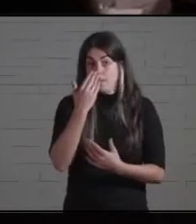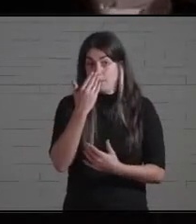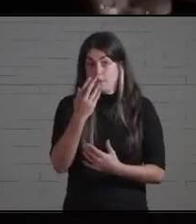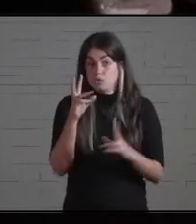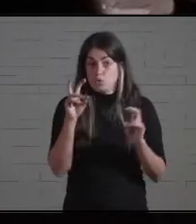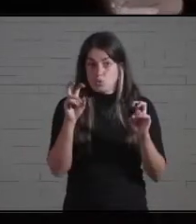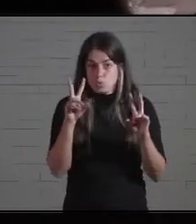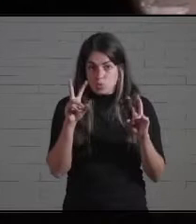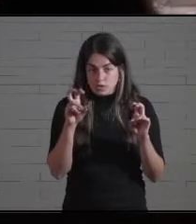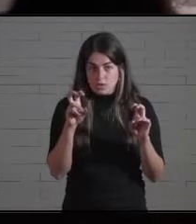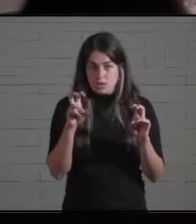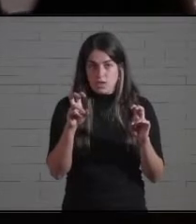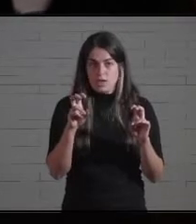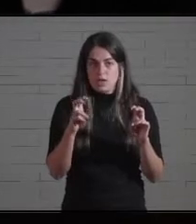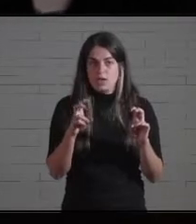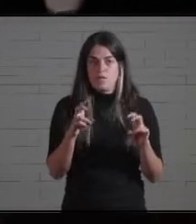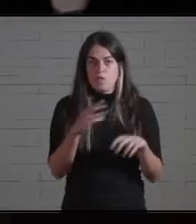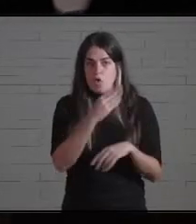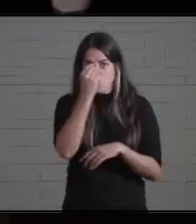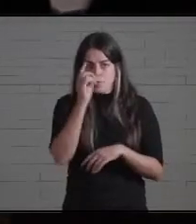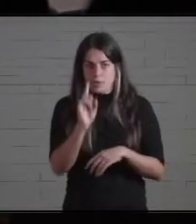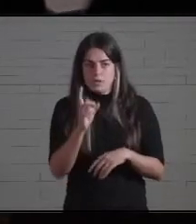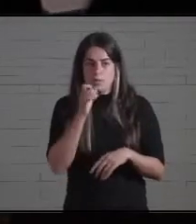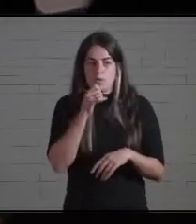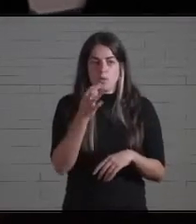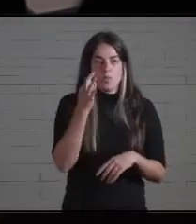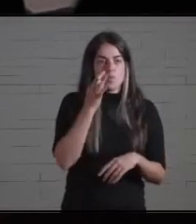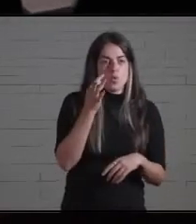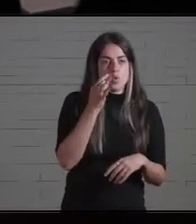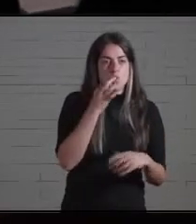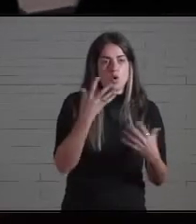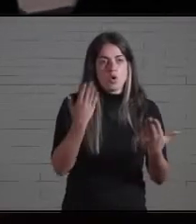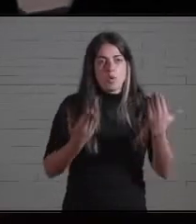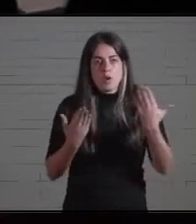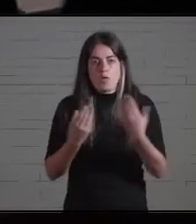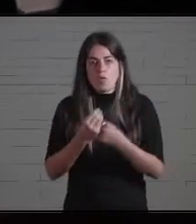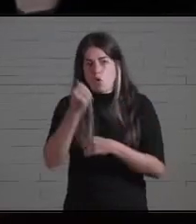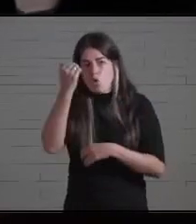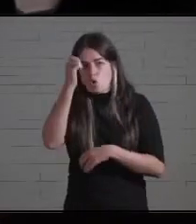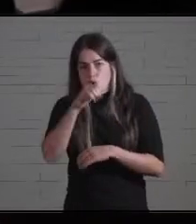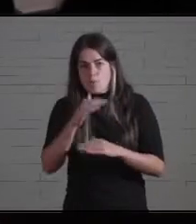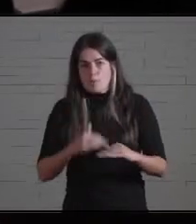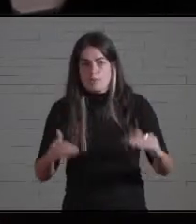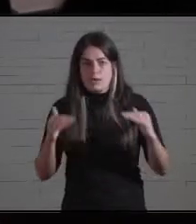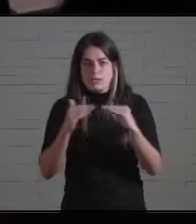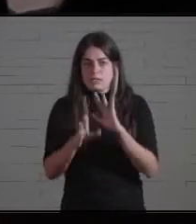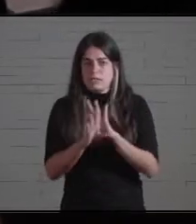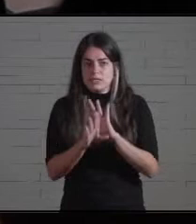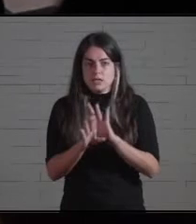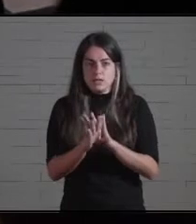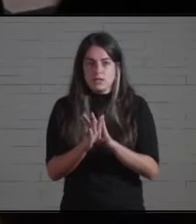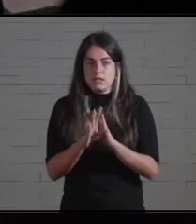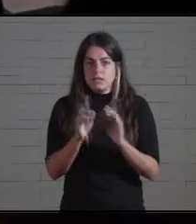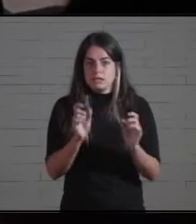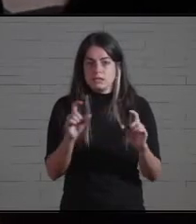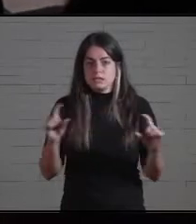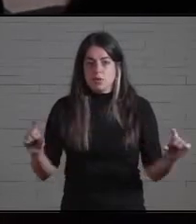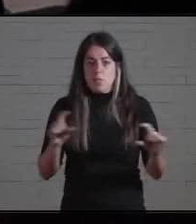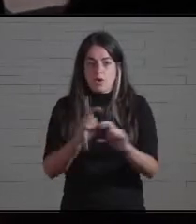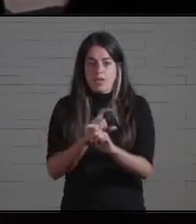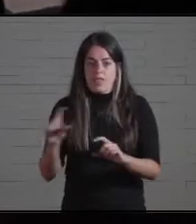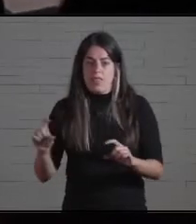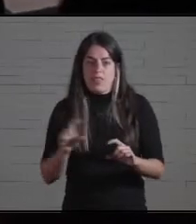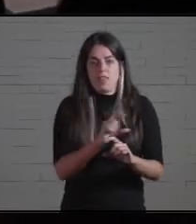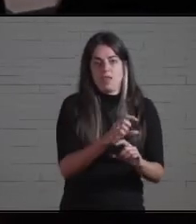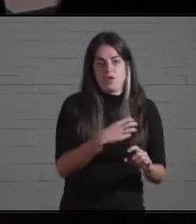se genere mayor derecho para mujeres comparado con hombres, que se mantenga la intransferibilidad,